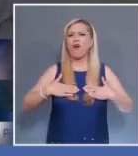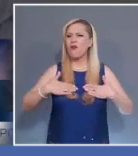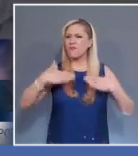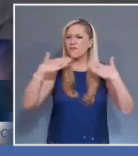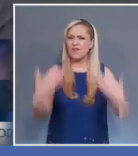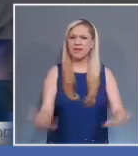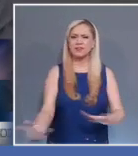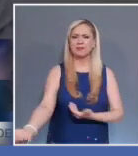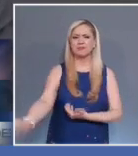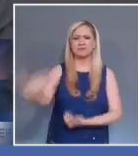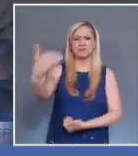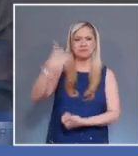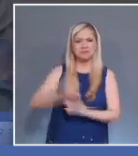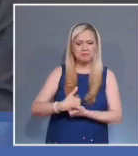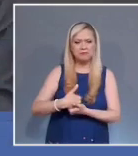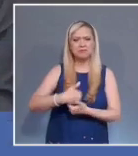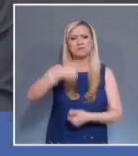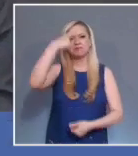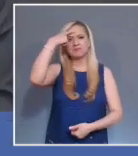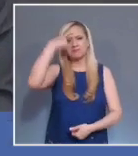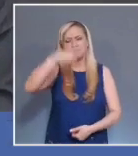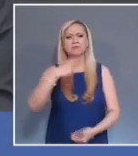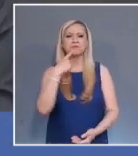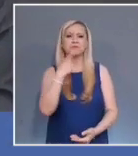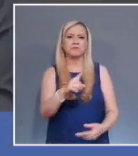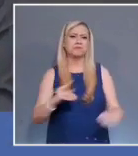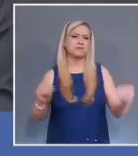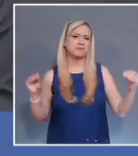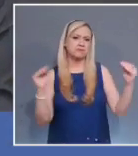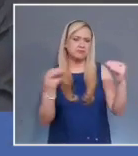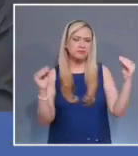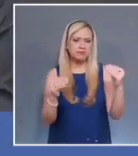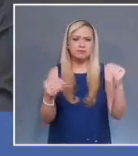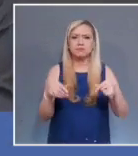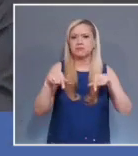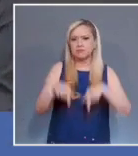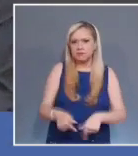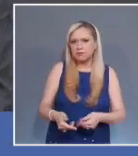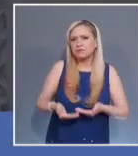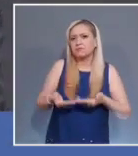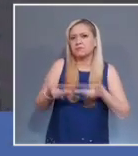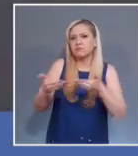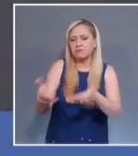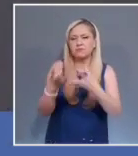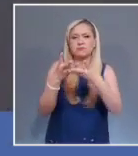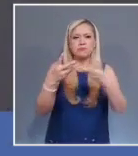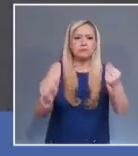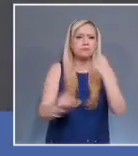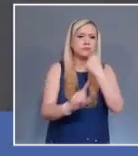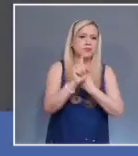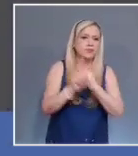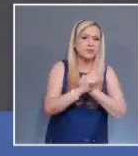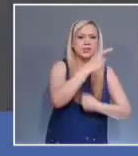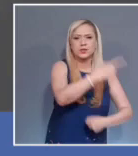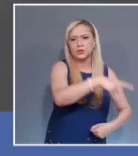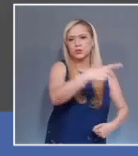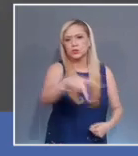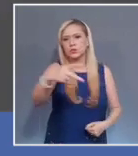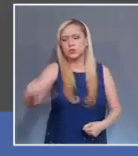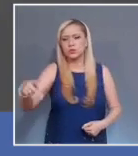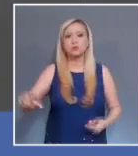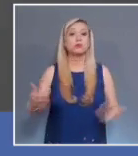las vías de justicia institucionales para resolver sus conflictos. Al seguir